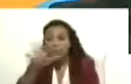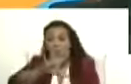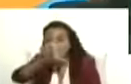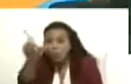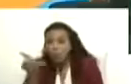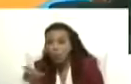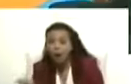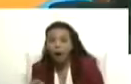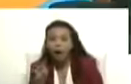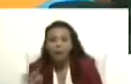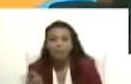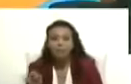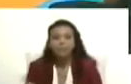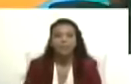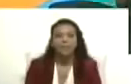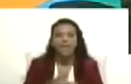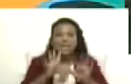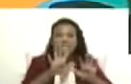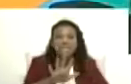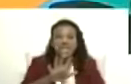el Guayana Esequiba, esos